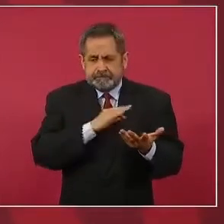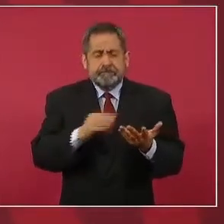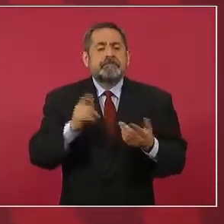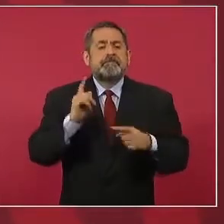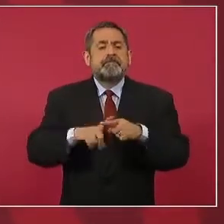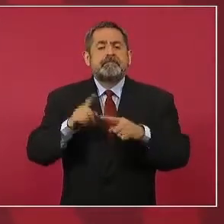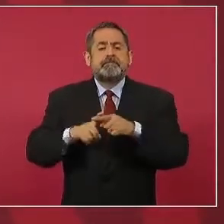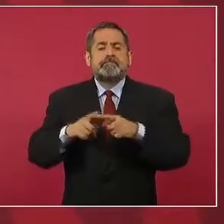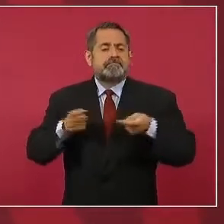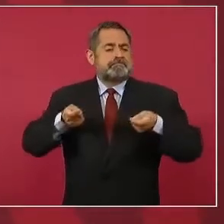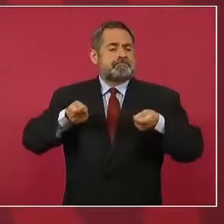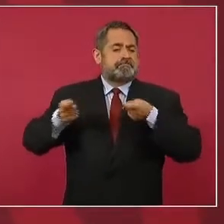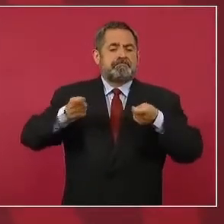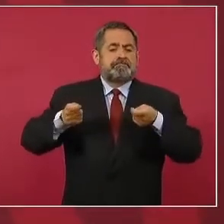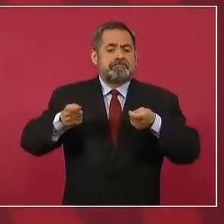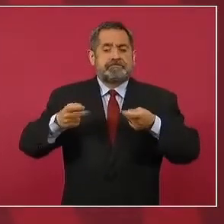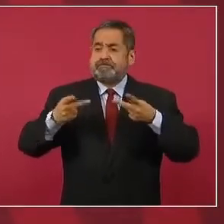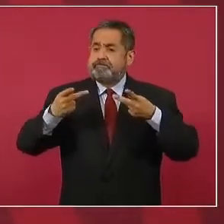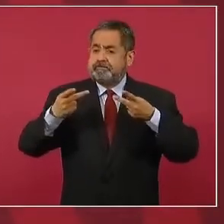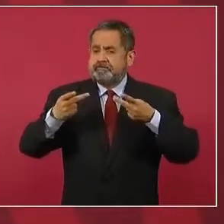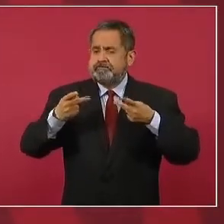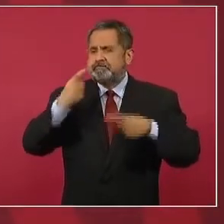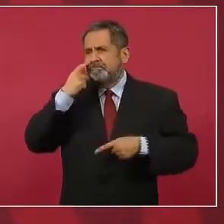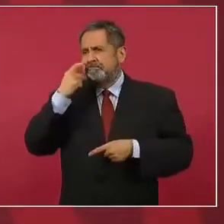Entonces, por primera vez